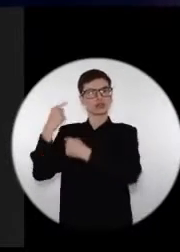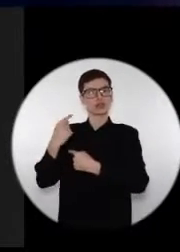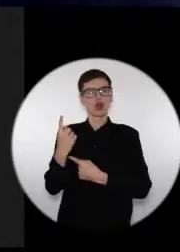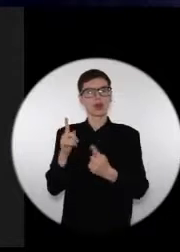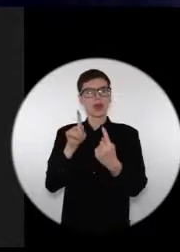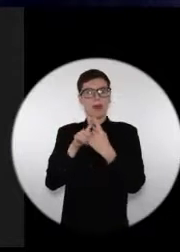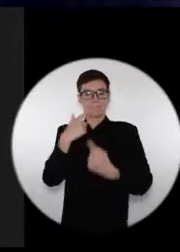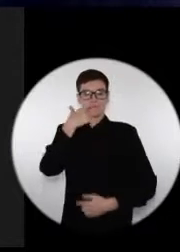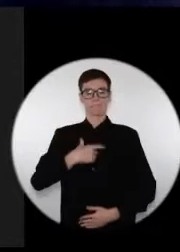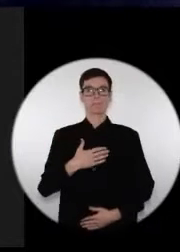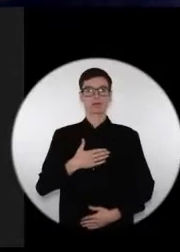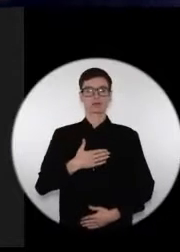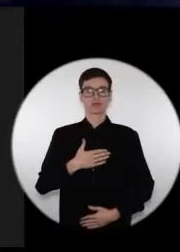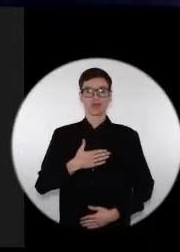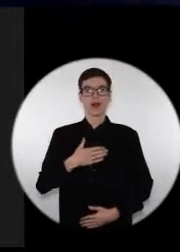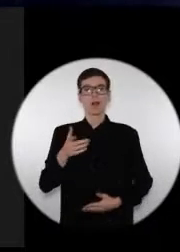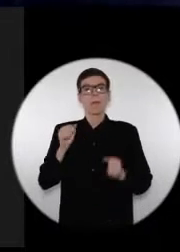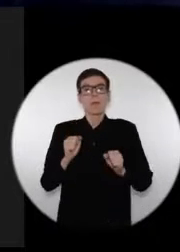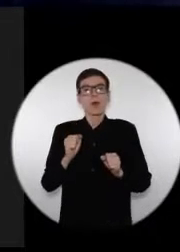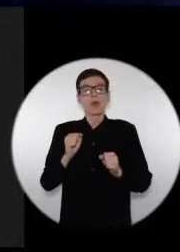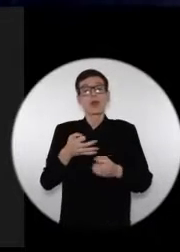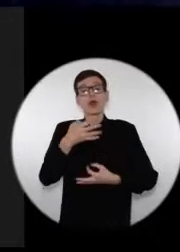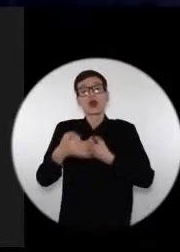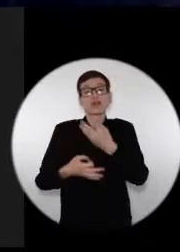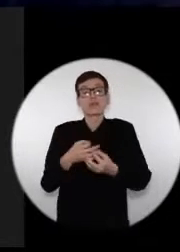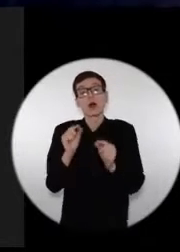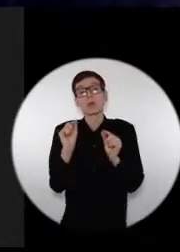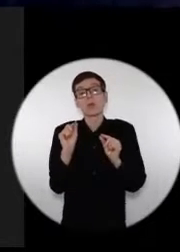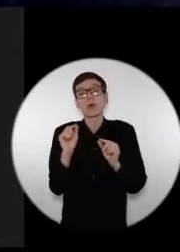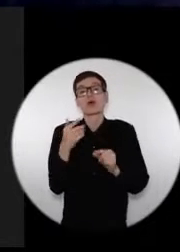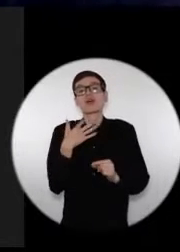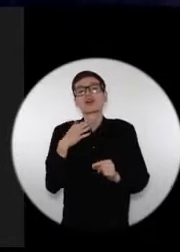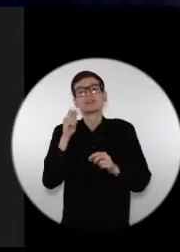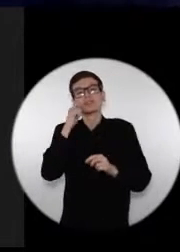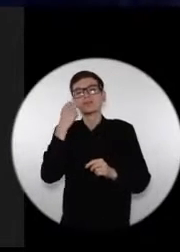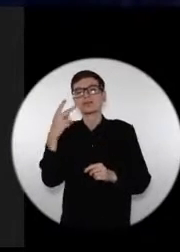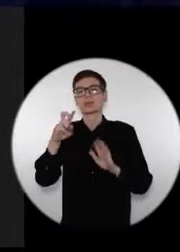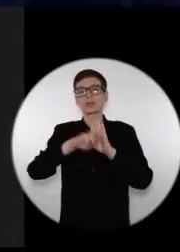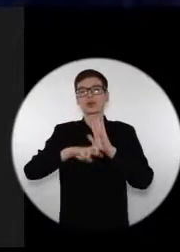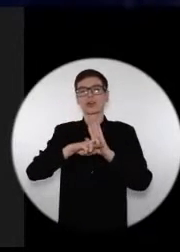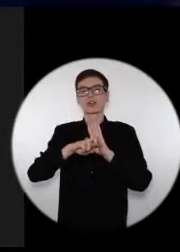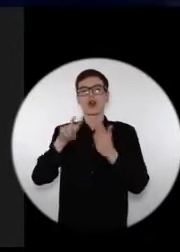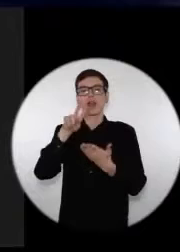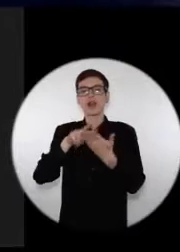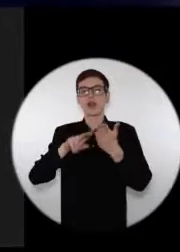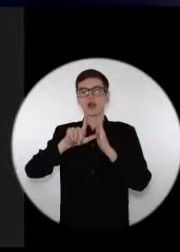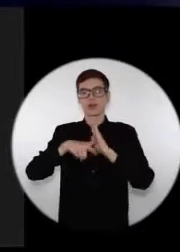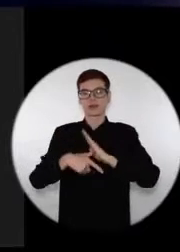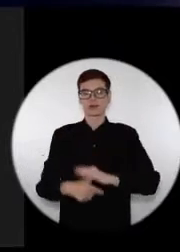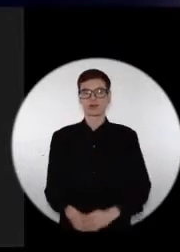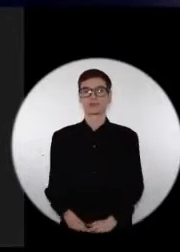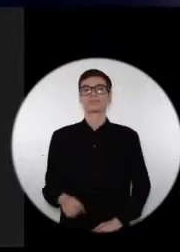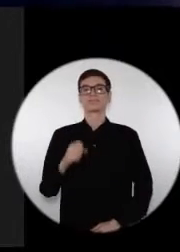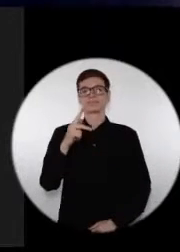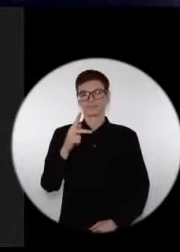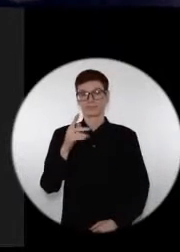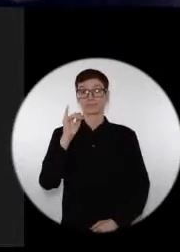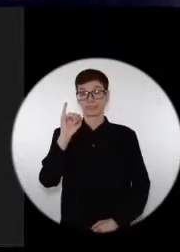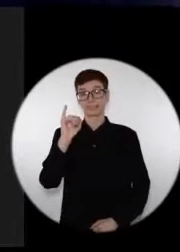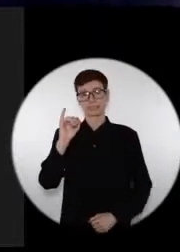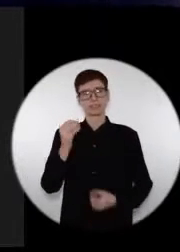por un interés que tiene que con la historia personal también a ver si nos podés contar un poquito de eso y de qué va el proyecto le va lento